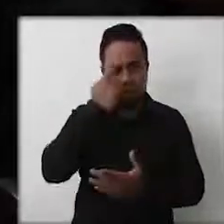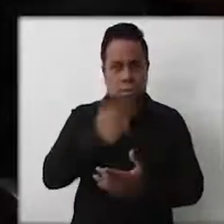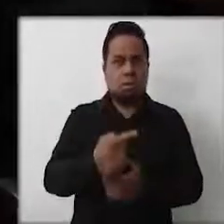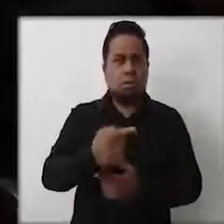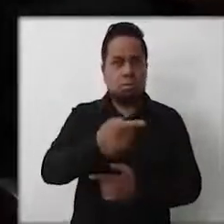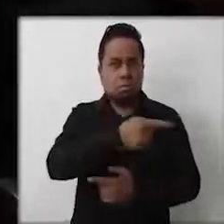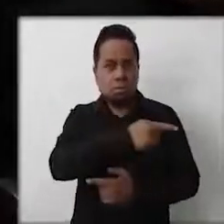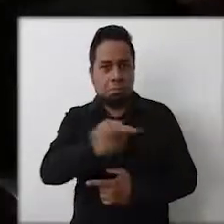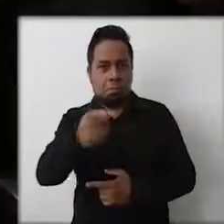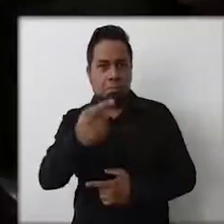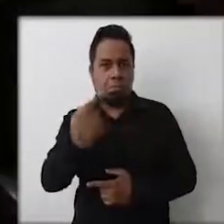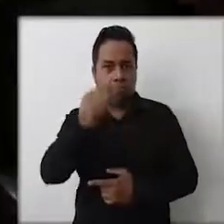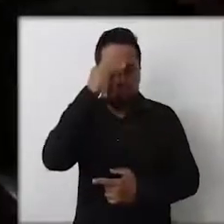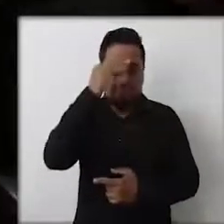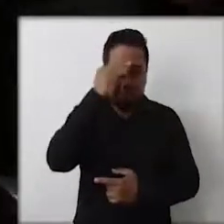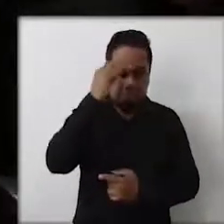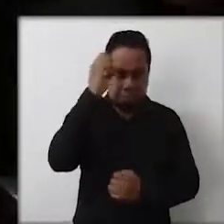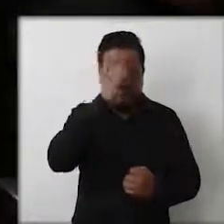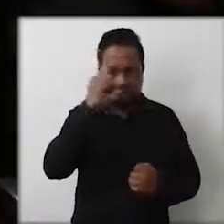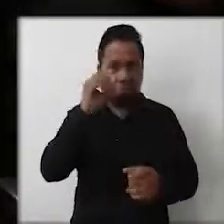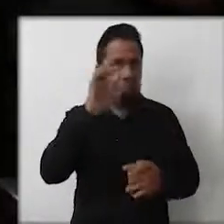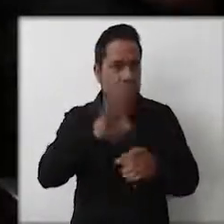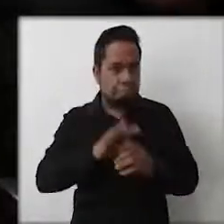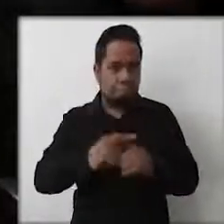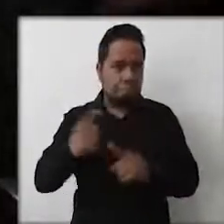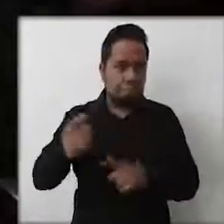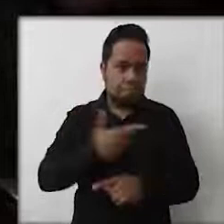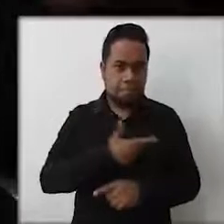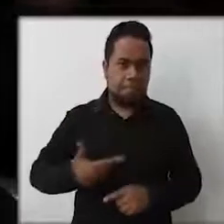que es la de Mercados y Comercio en Vía Pública.